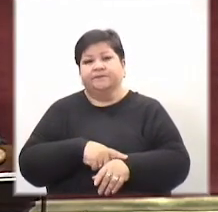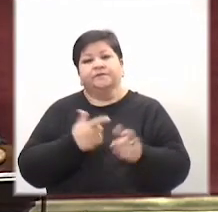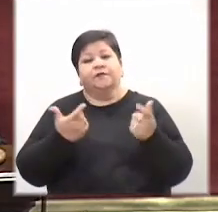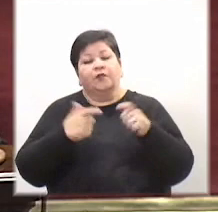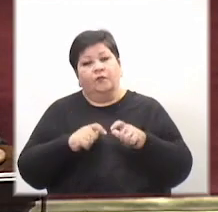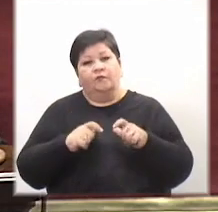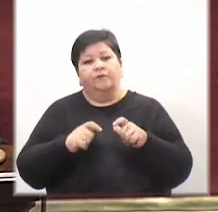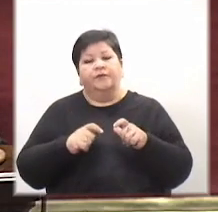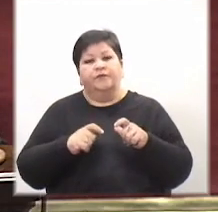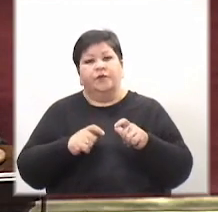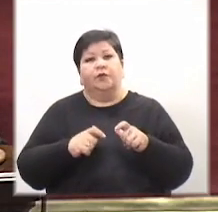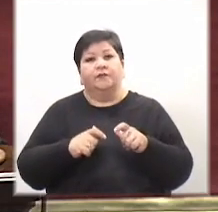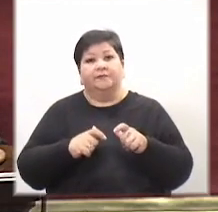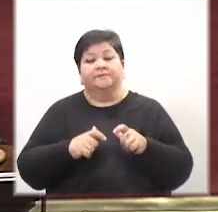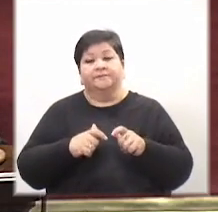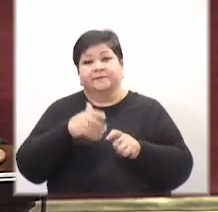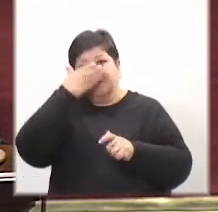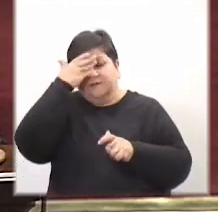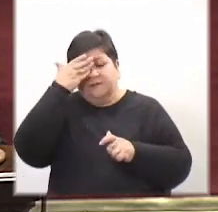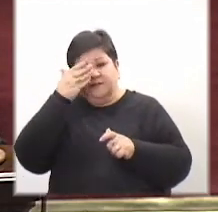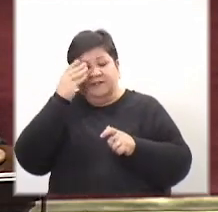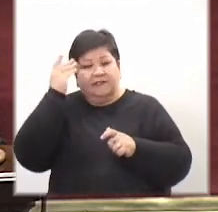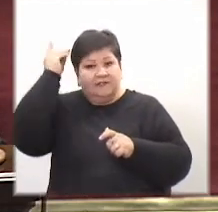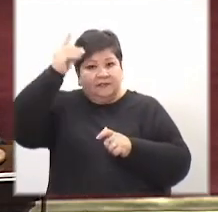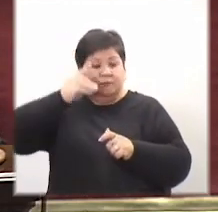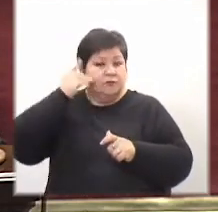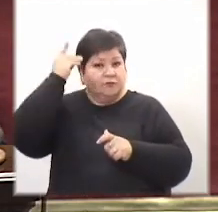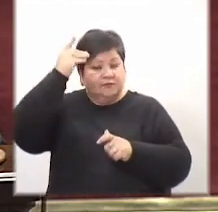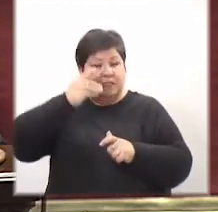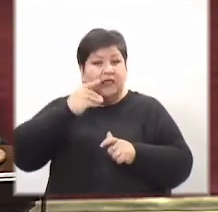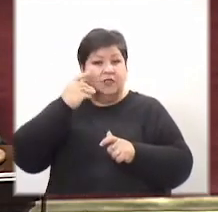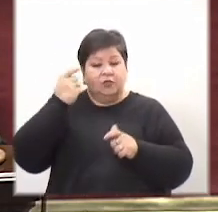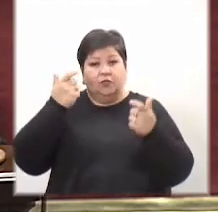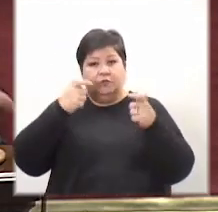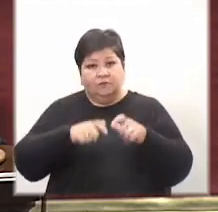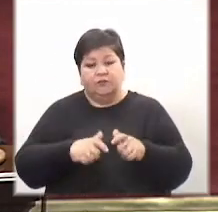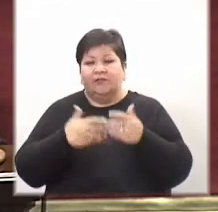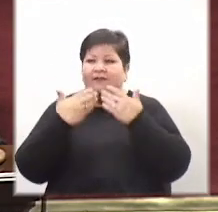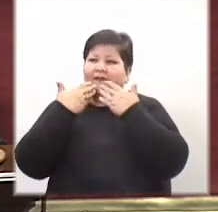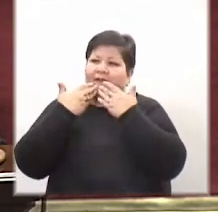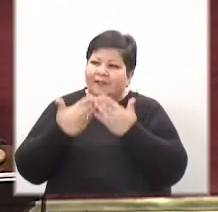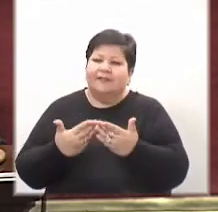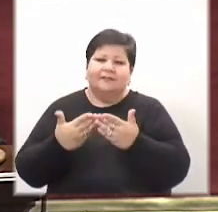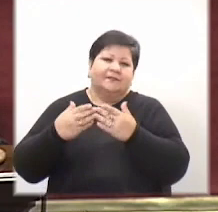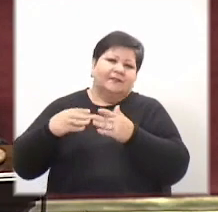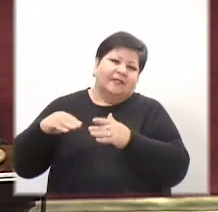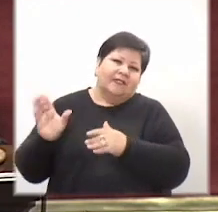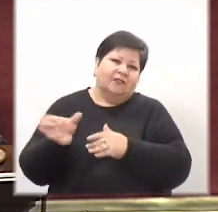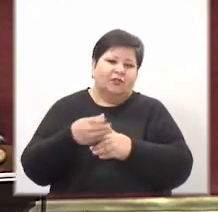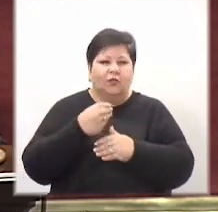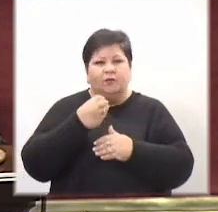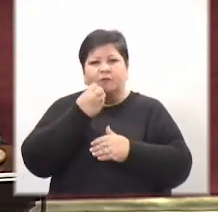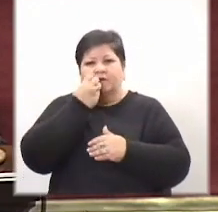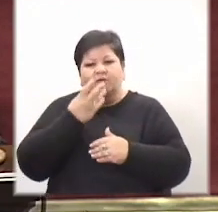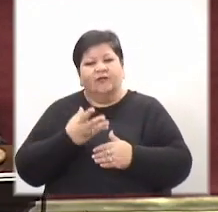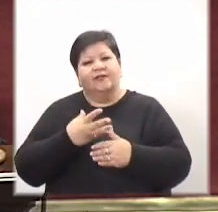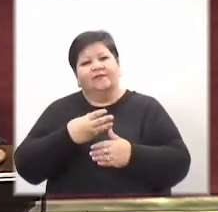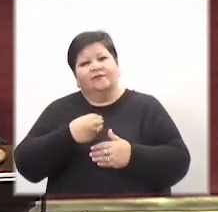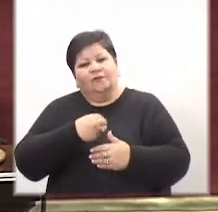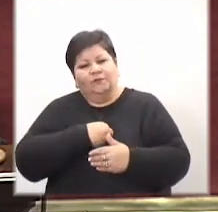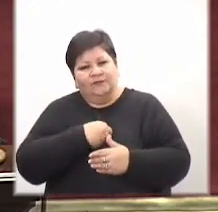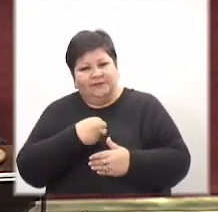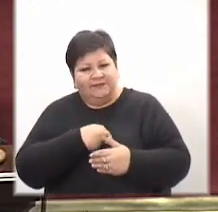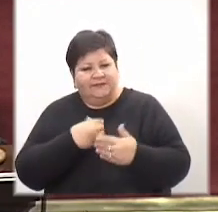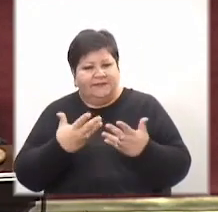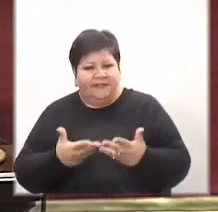semana pasada, legisladores de la oposición agradecieron a la comisión, a las autoridades, las mismas, etcétera, por la buena disposición demostrada a